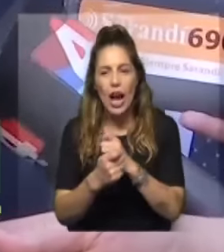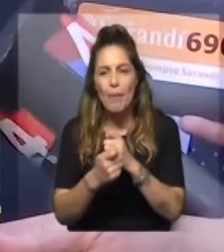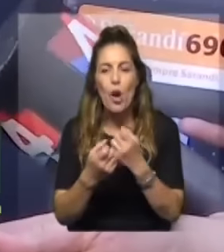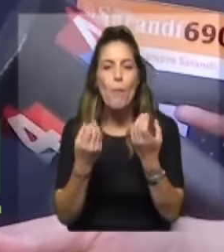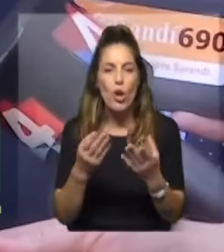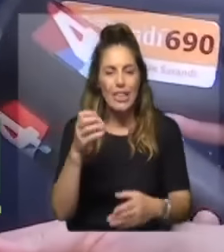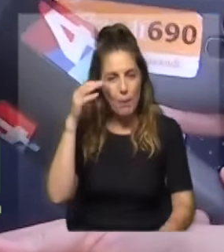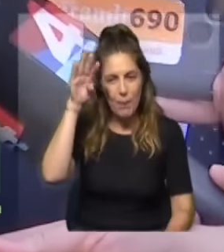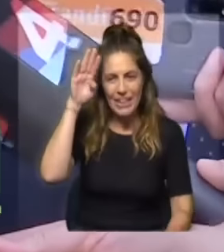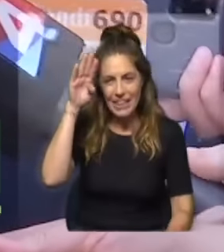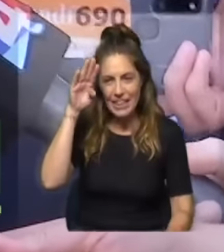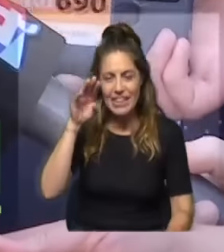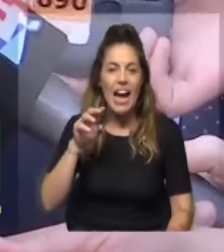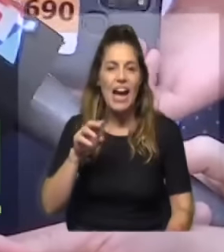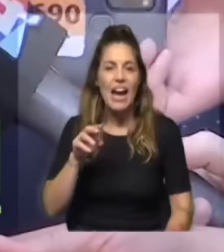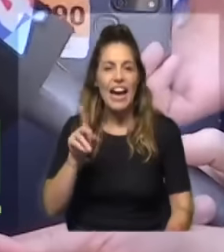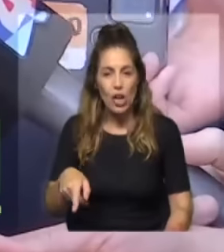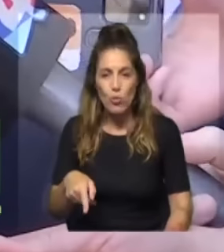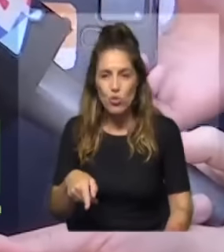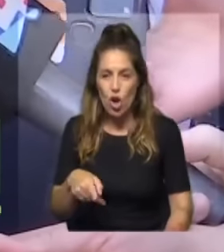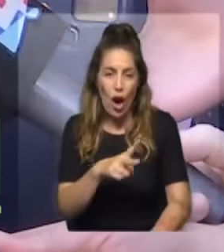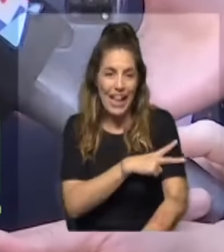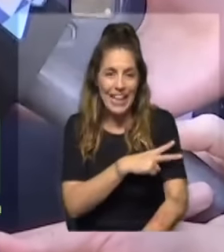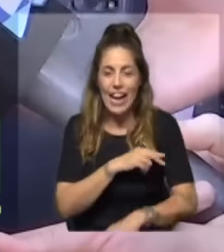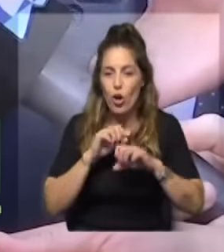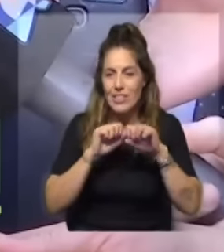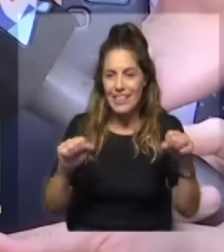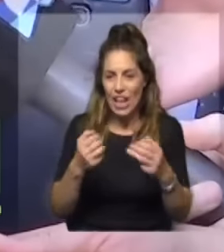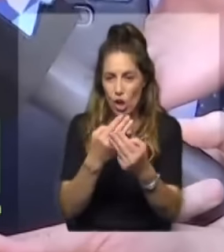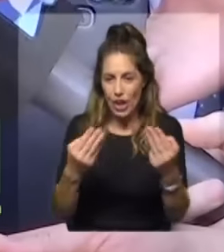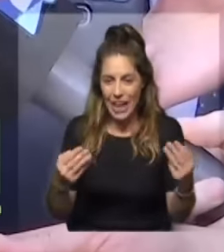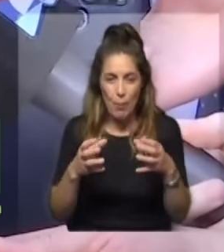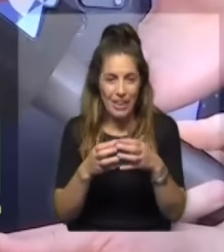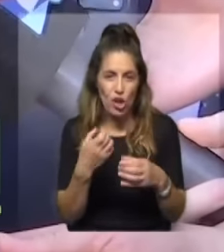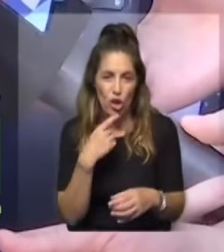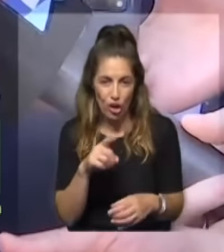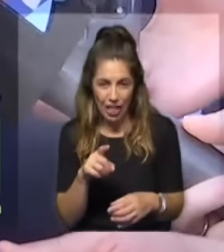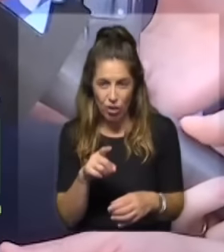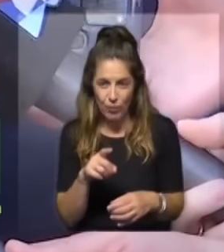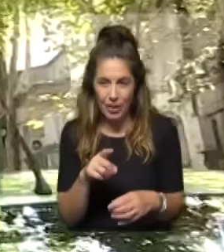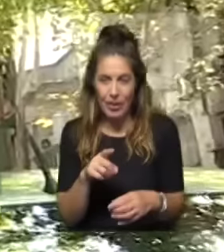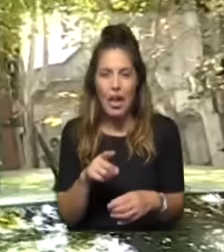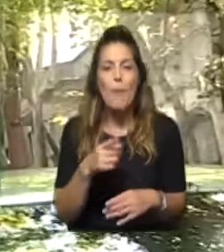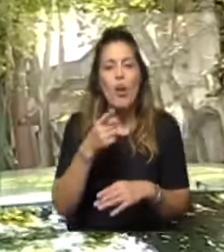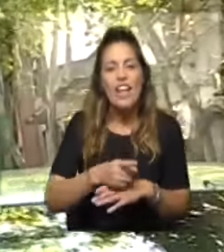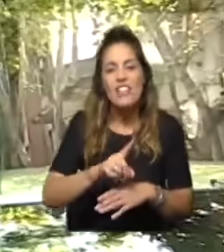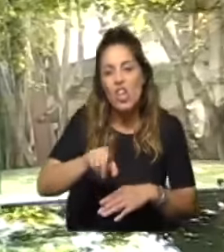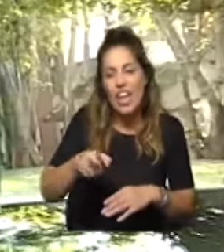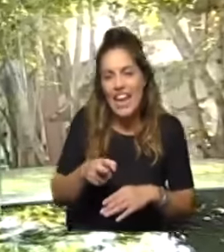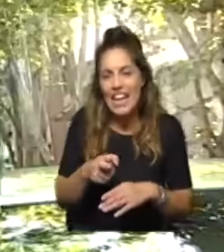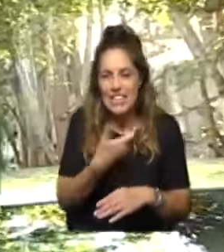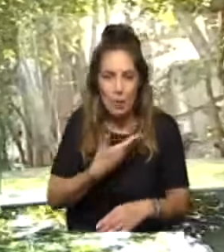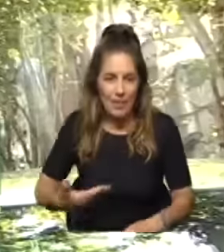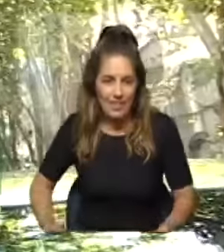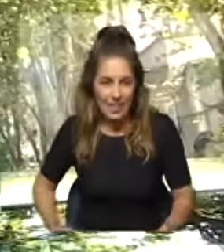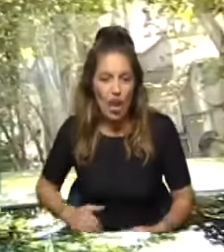María sanguinetti dejó hoy el cargo de secretario general del partido Colorado ante esta decisión del expresidente fue propuesto como prosecretario